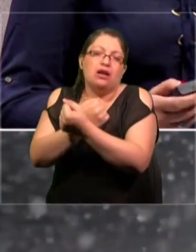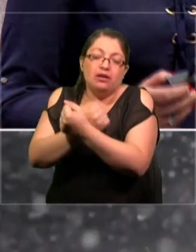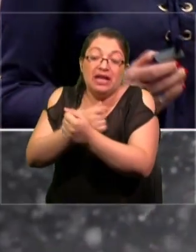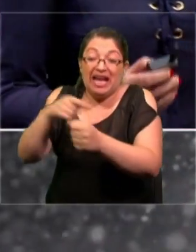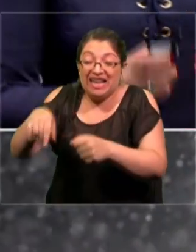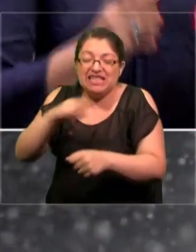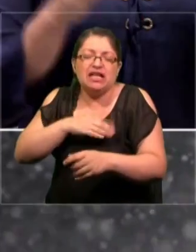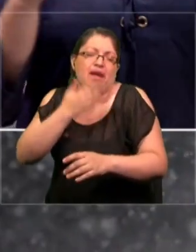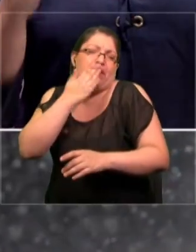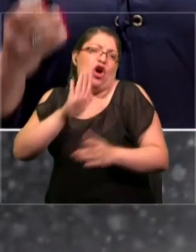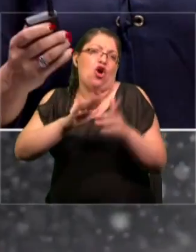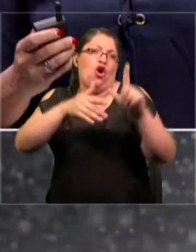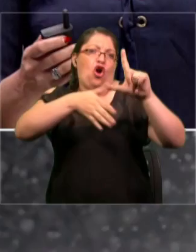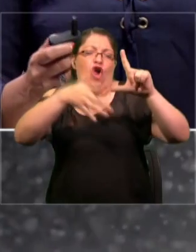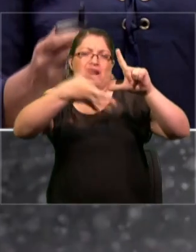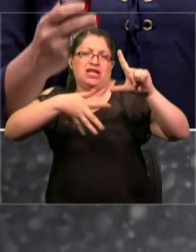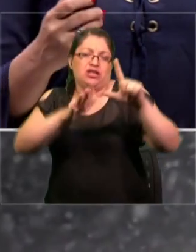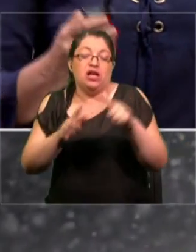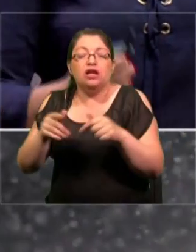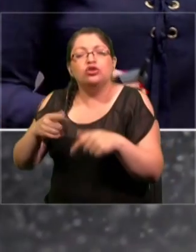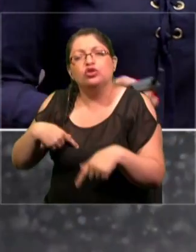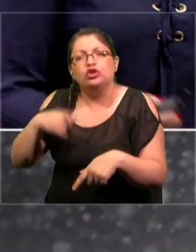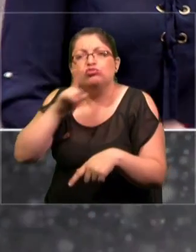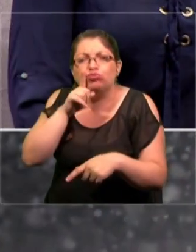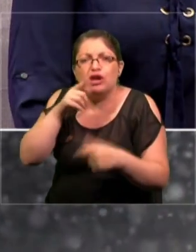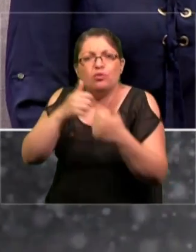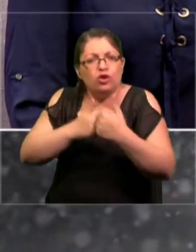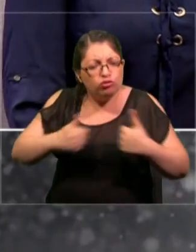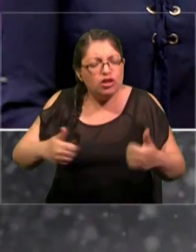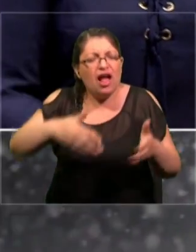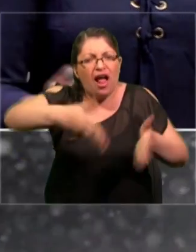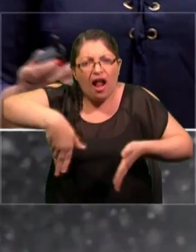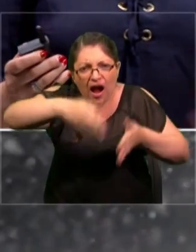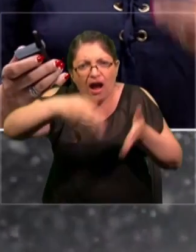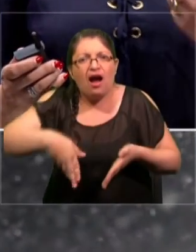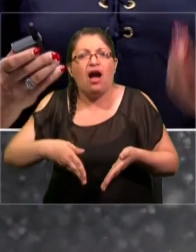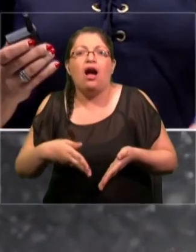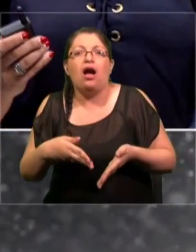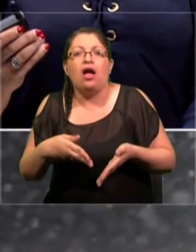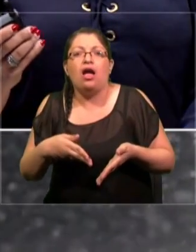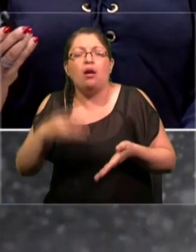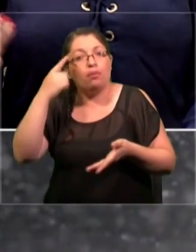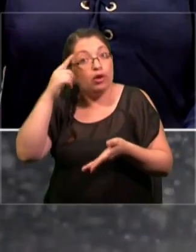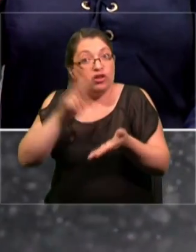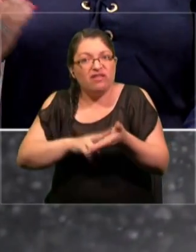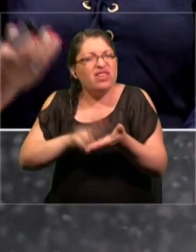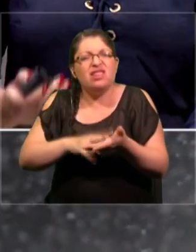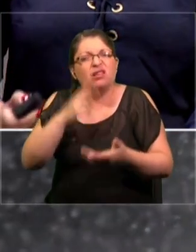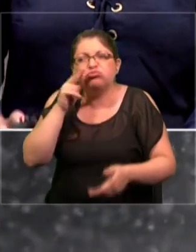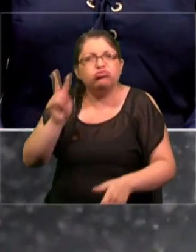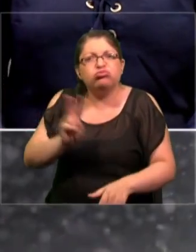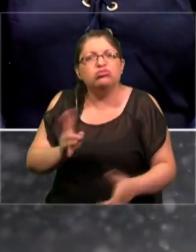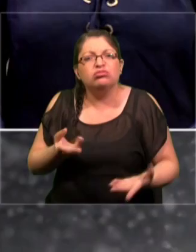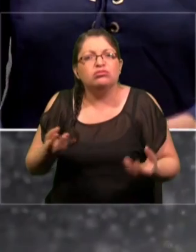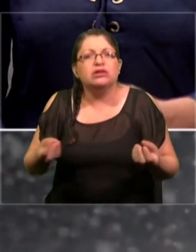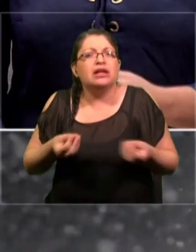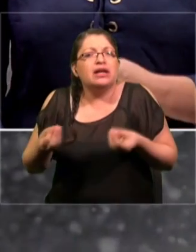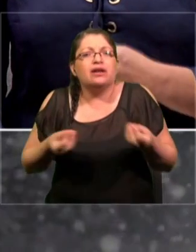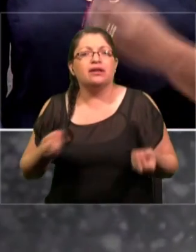Latina, se decía que contamos con una autoridad legítima en las calles y no se observaba en realidad lo que estaba